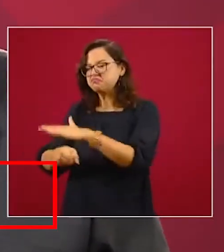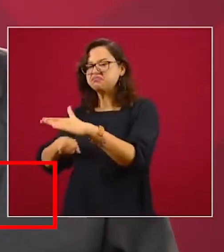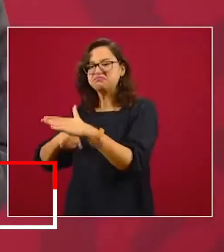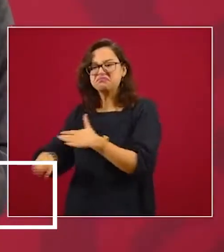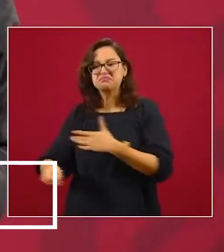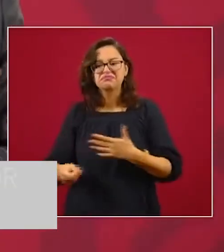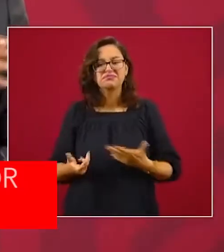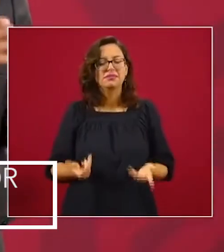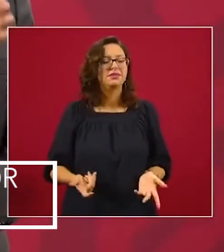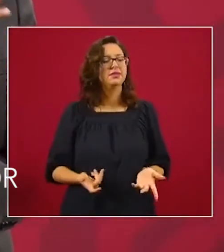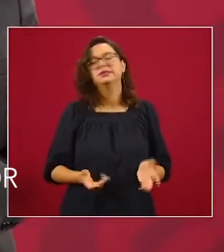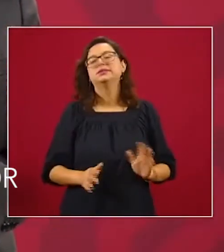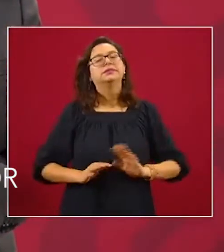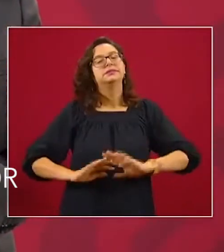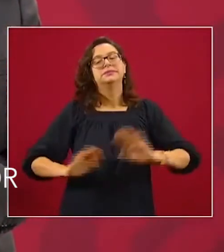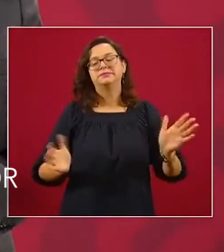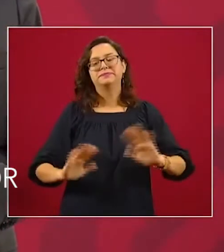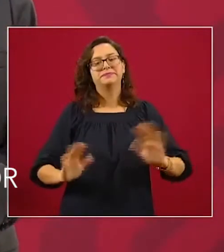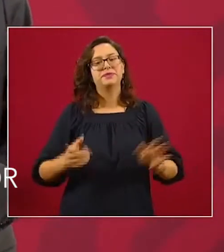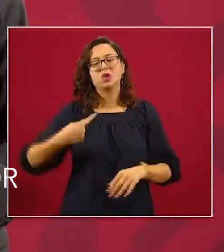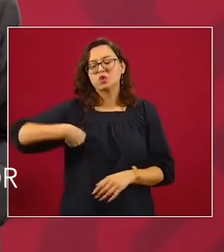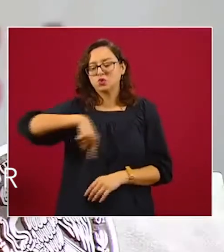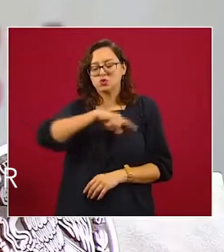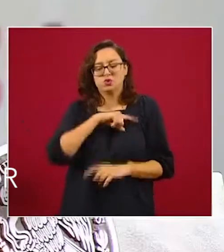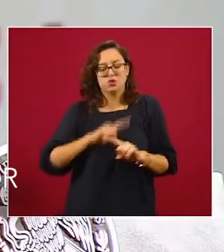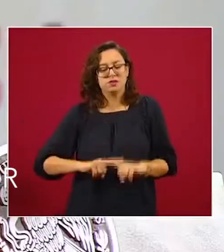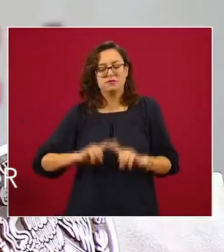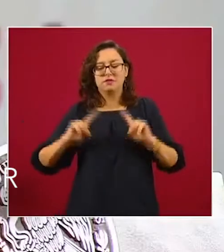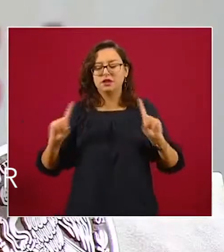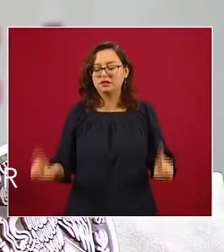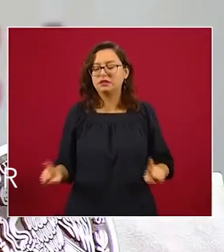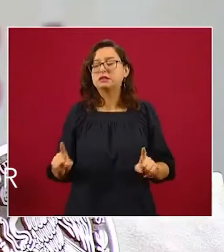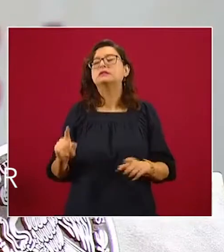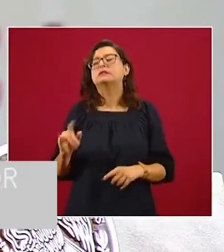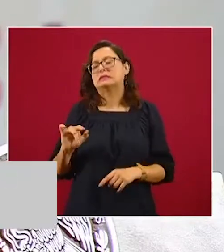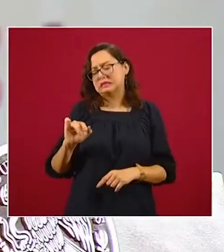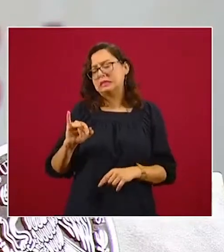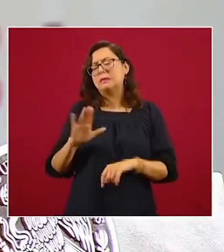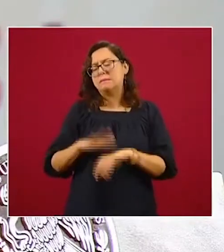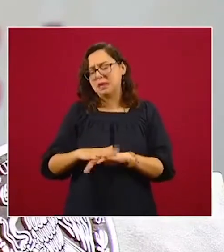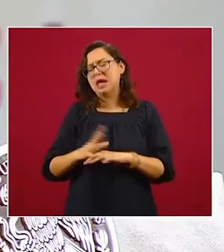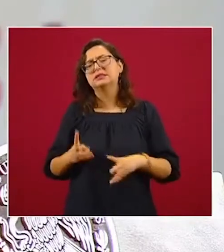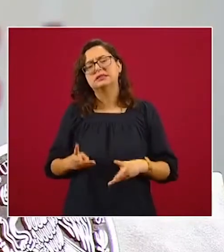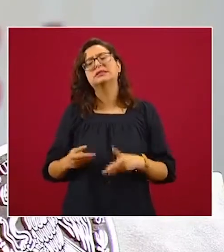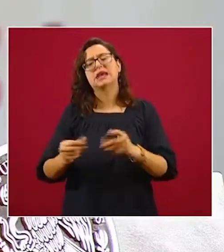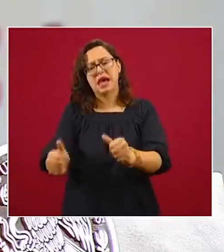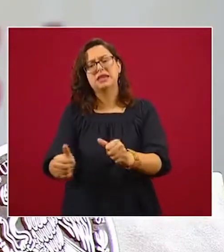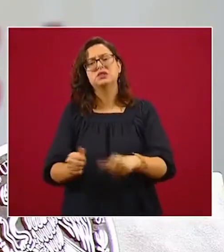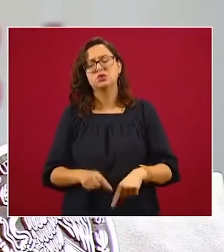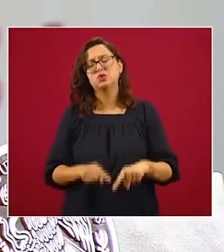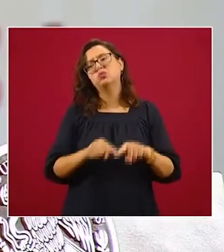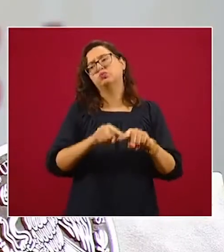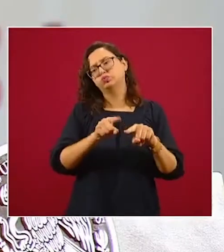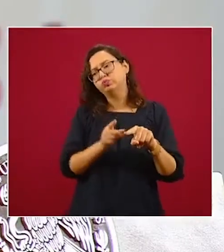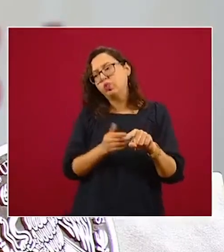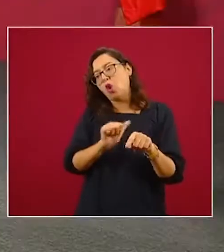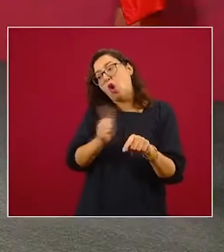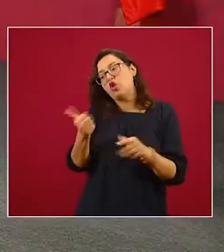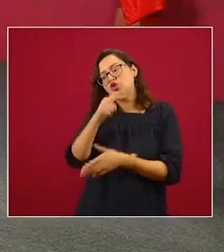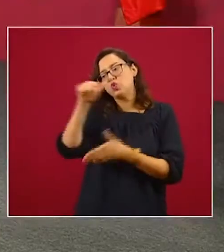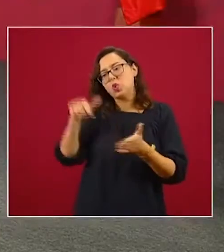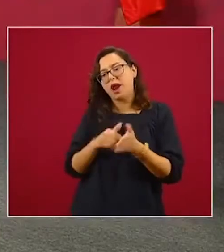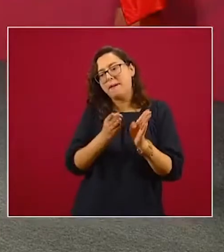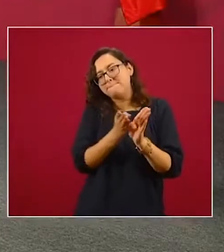va a costar más pero vamos a resolver el problema nos costaría muchísimo muchísimo más si